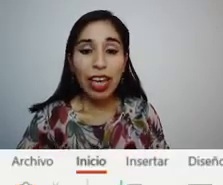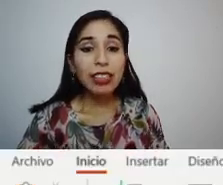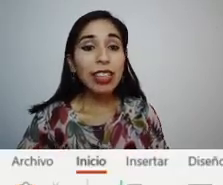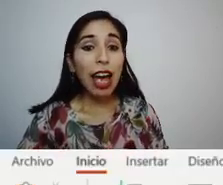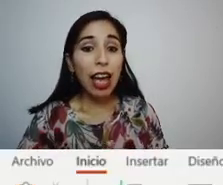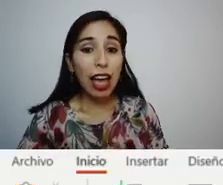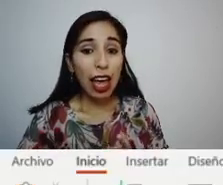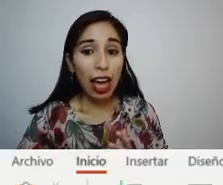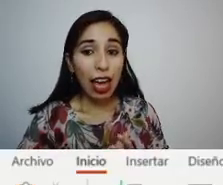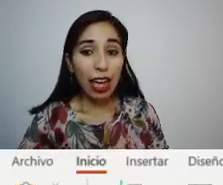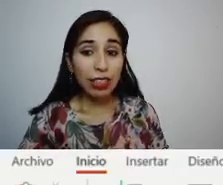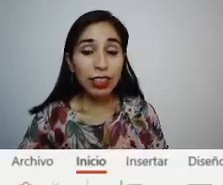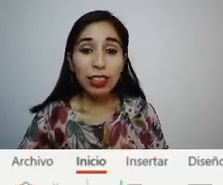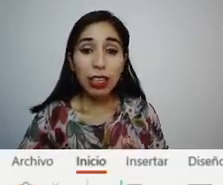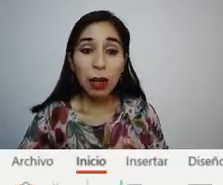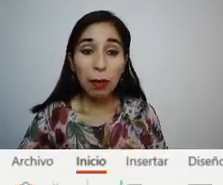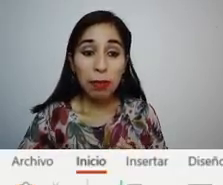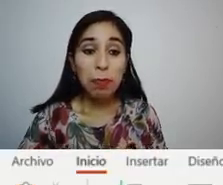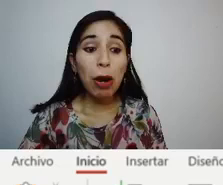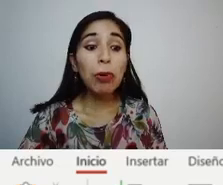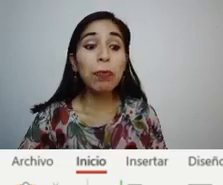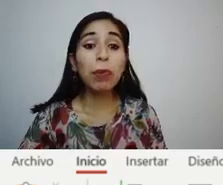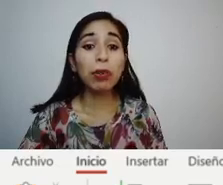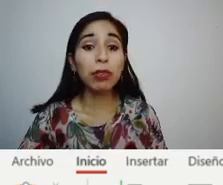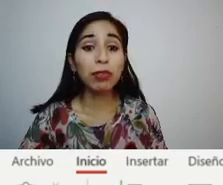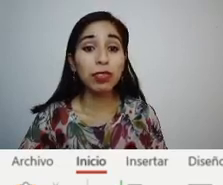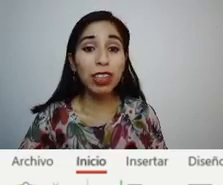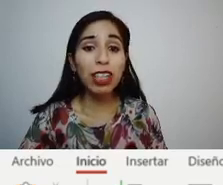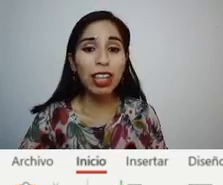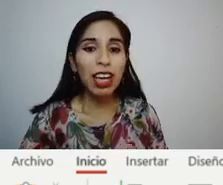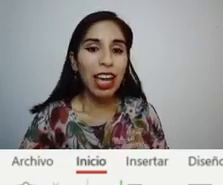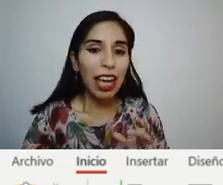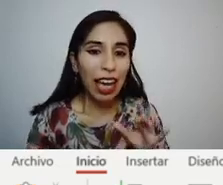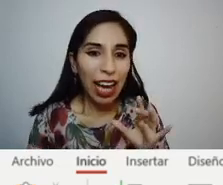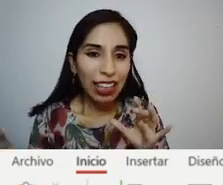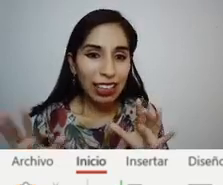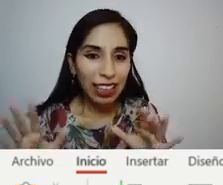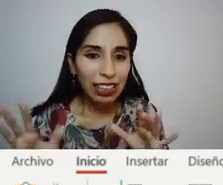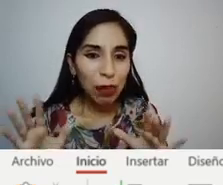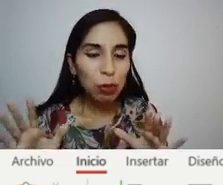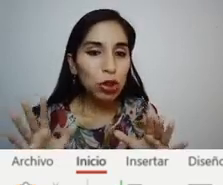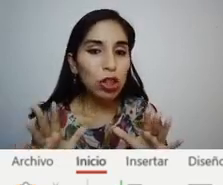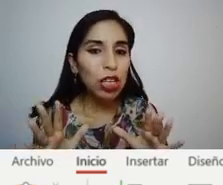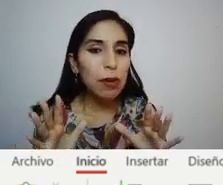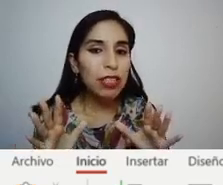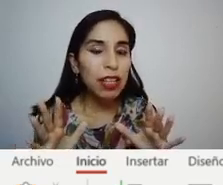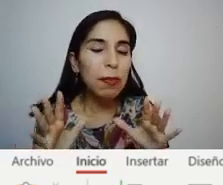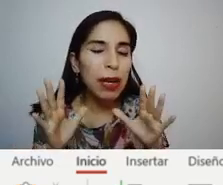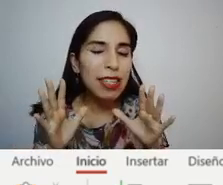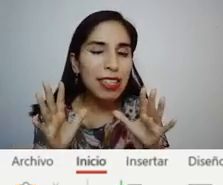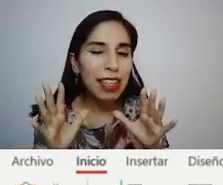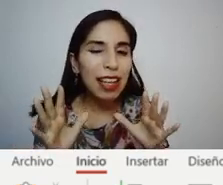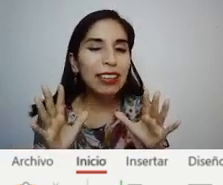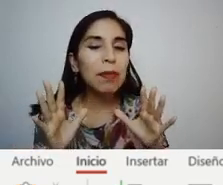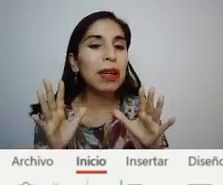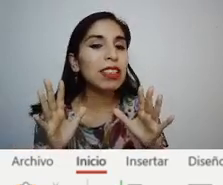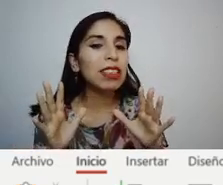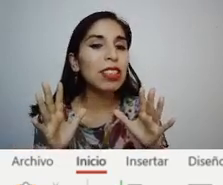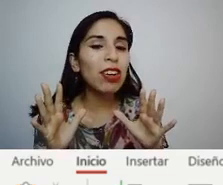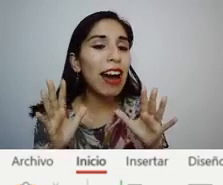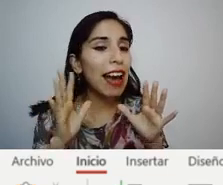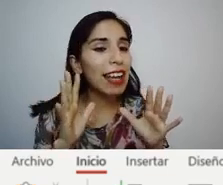esto es mi powerpoint si quizás a muchos les va a ser bastante